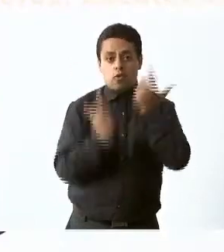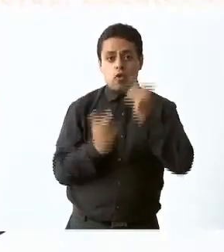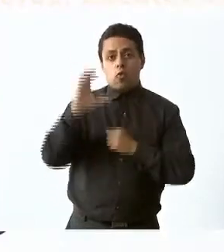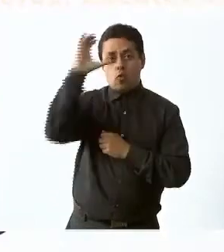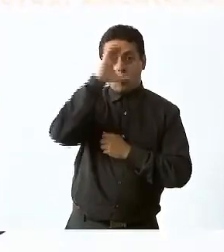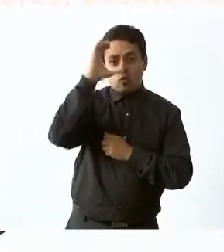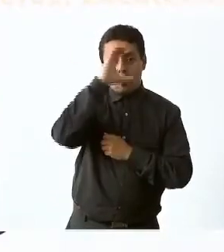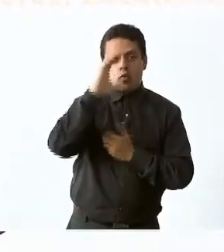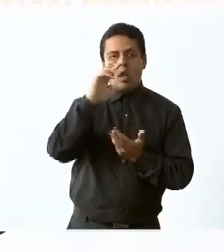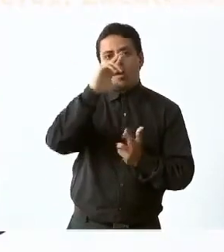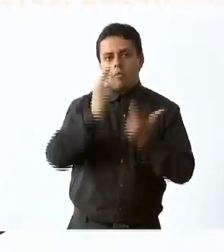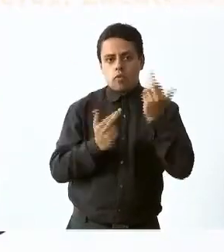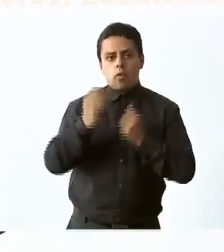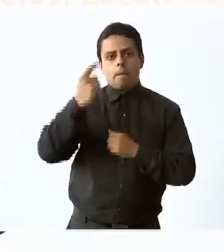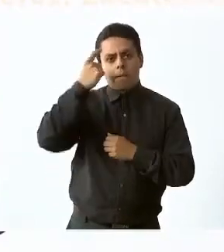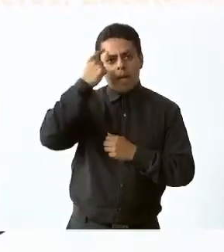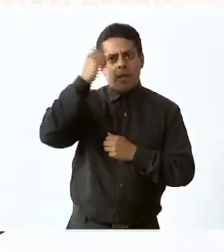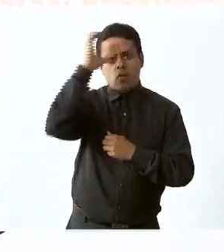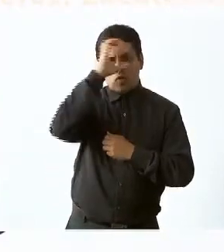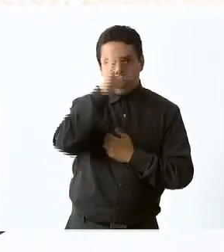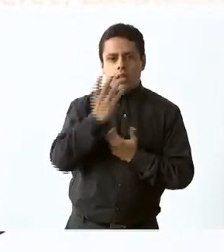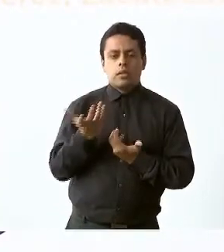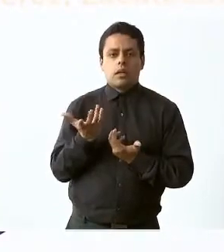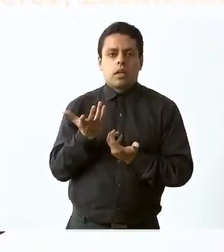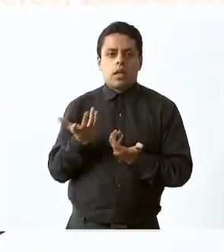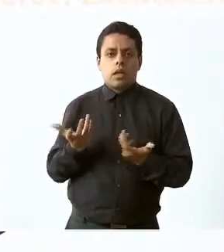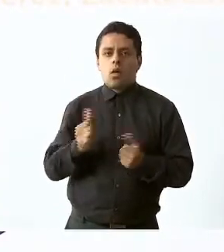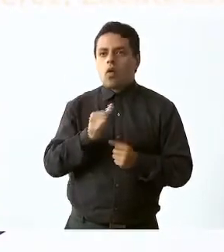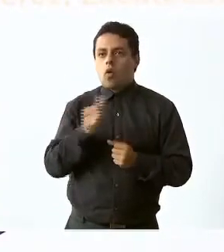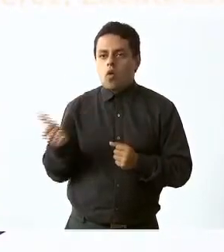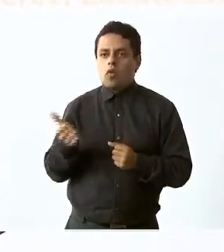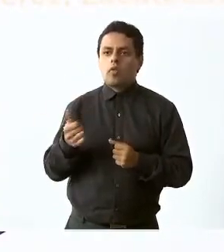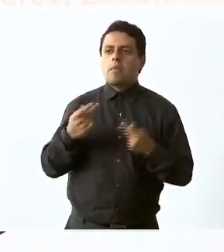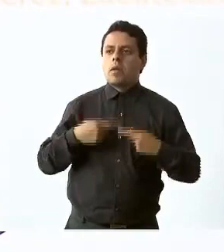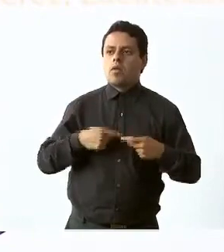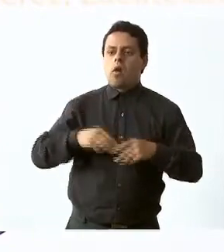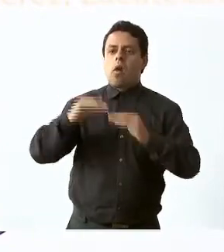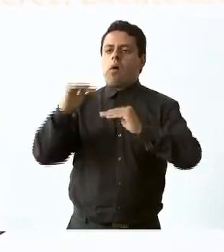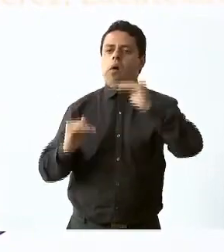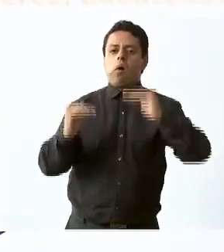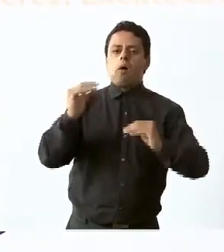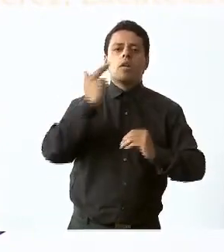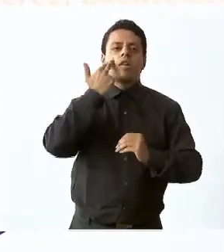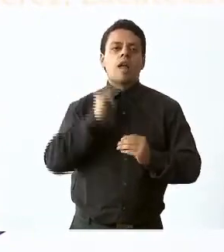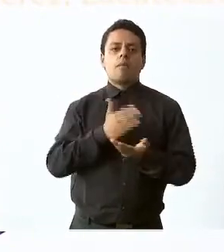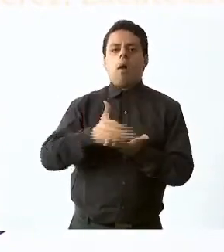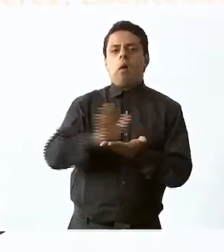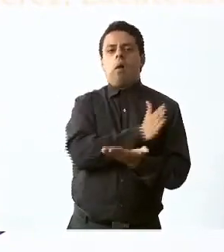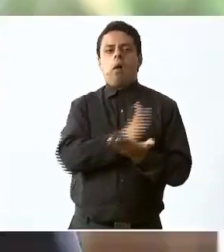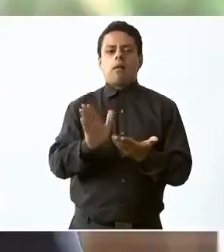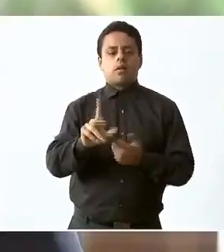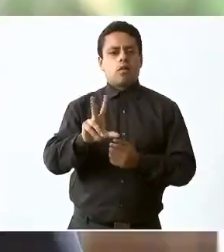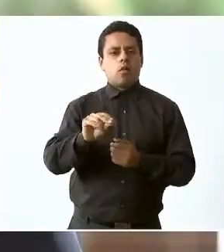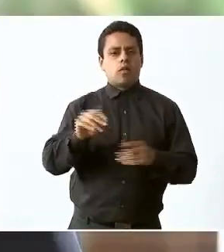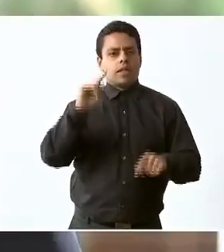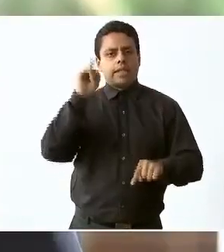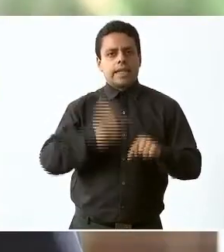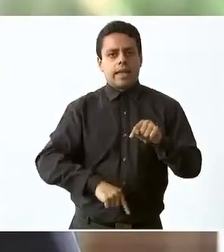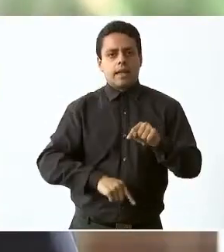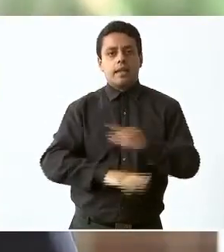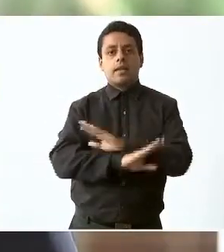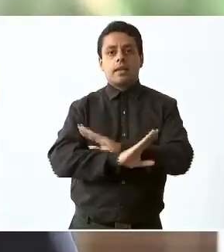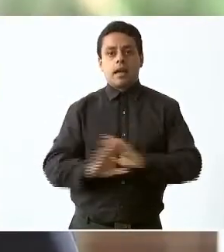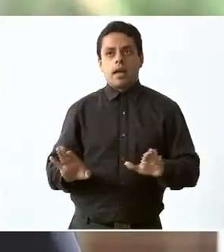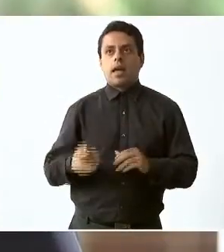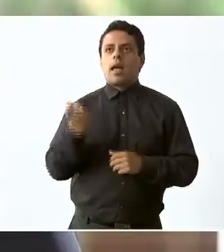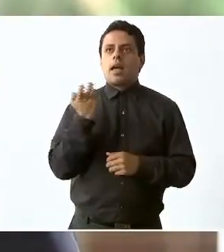de conciencias, una revolución que acaba con el clasismo, con el racismo y con la exclusión, es lo que en